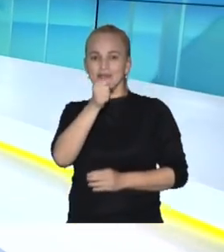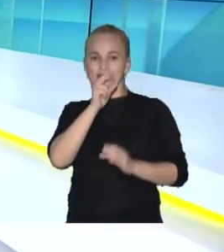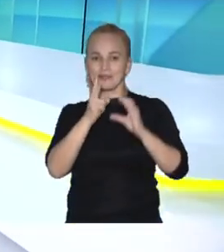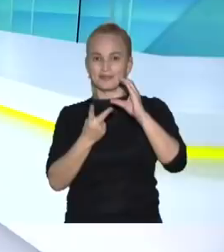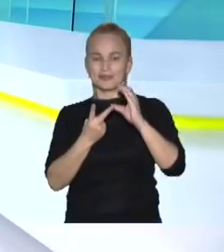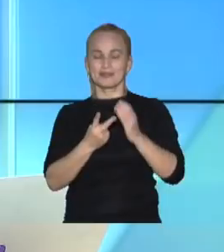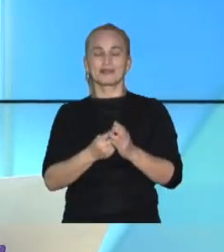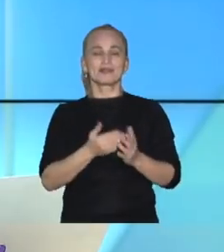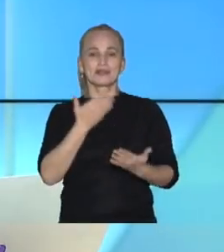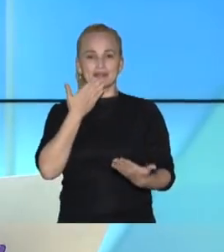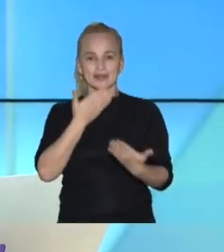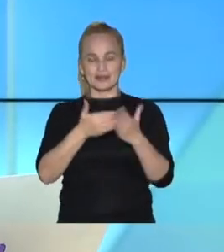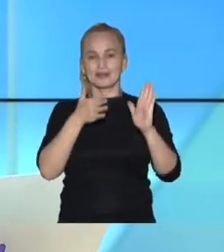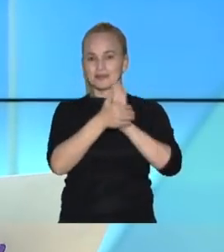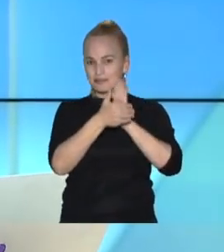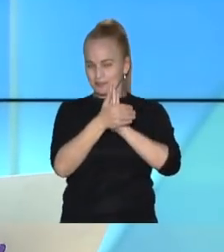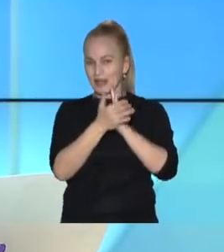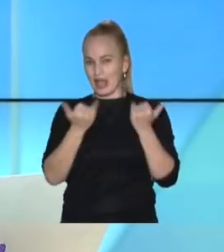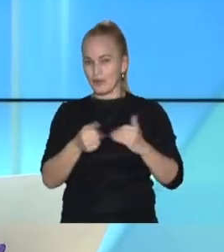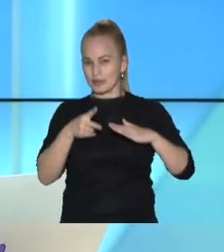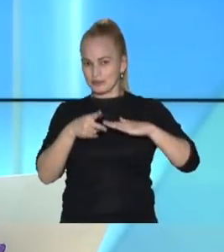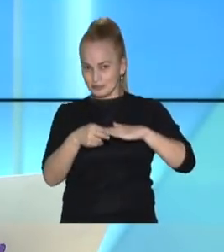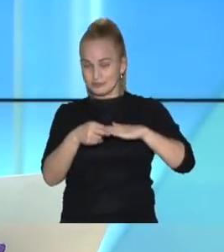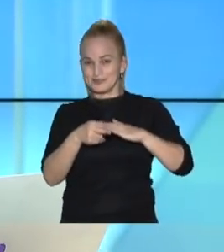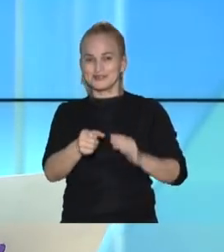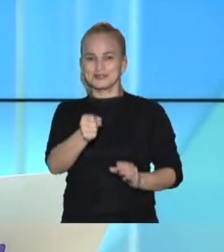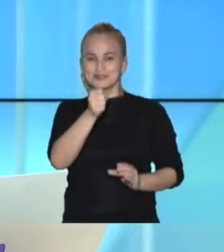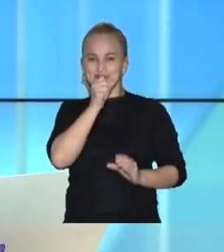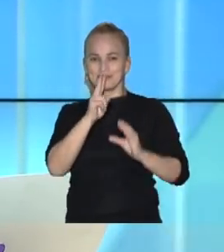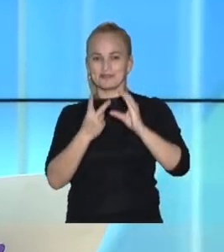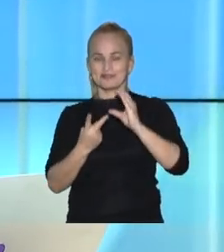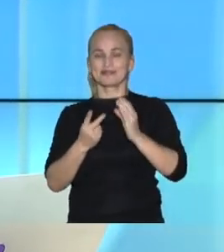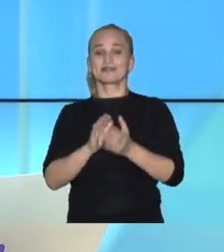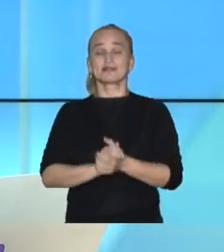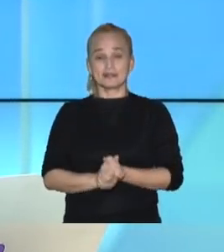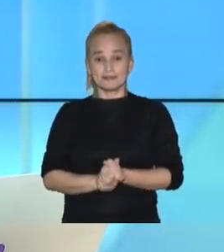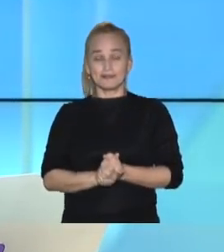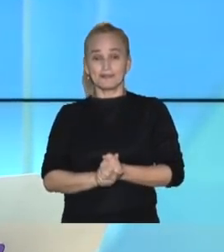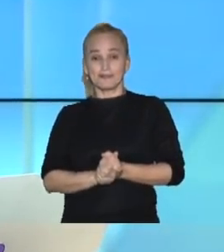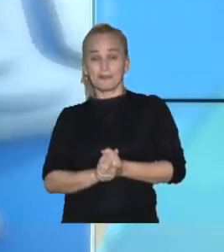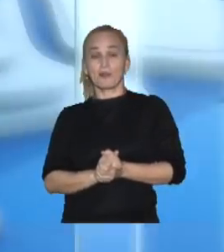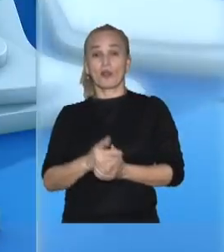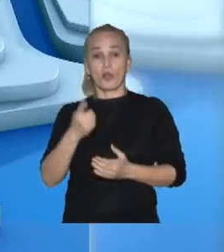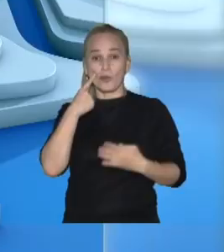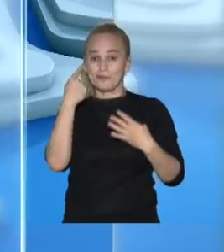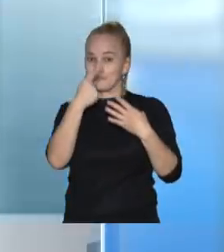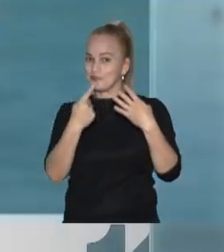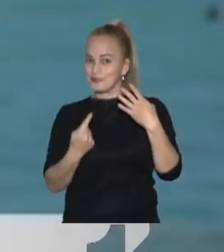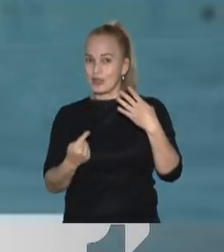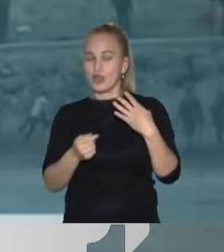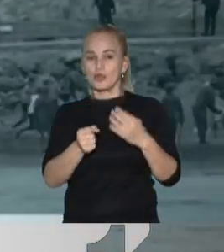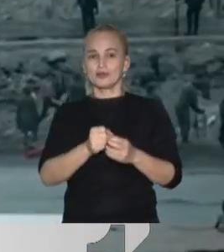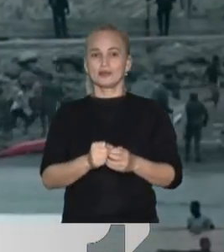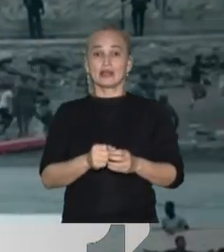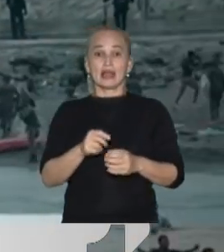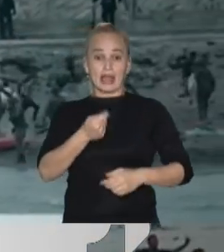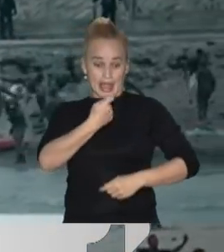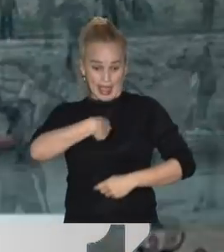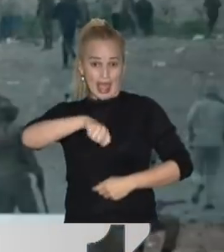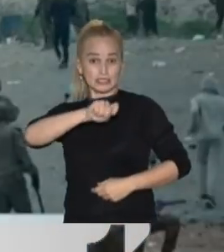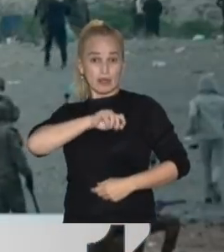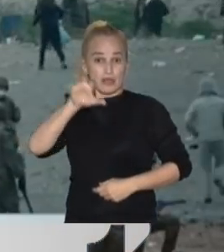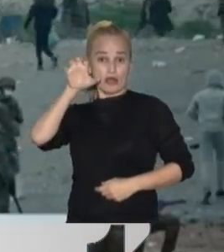CMI. Eduard, muchas gracias. Vamos a hacer una pequeña pausa. Noticentro 1 CMI y al regreso las noticias del mundo. España